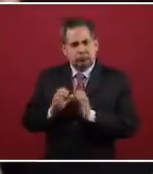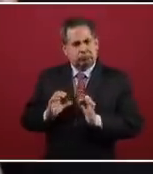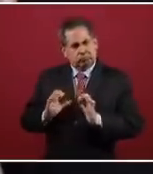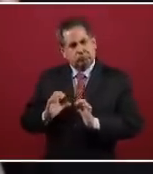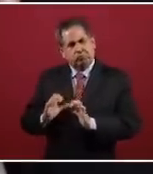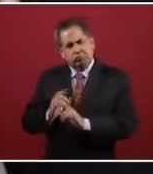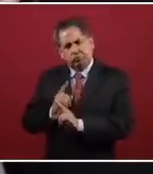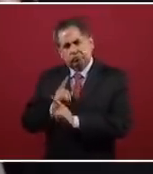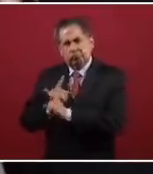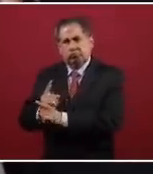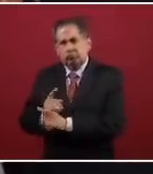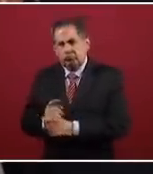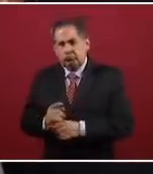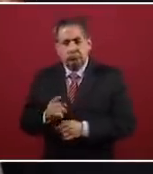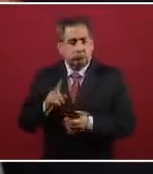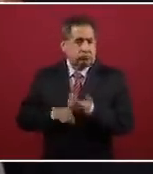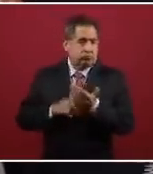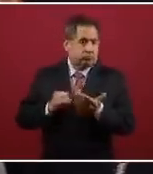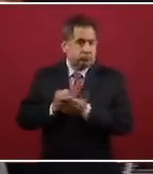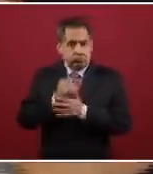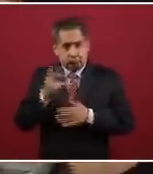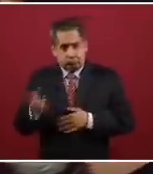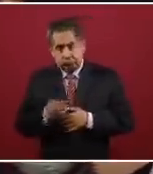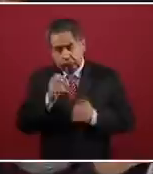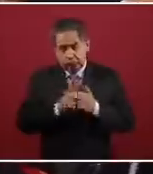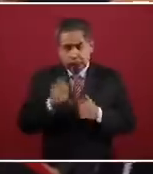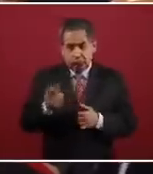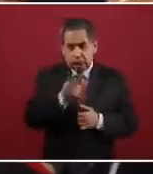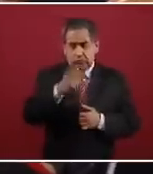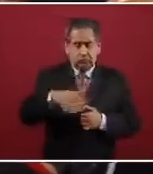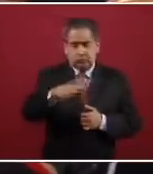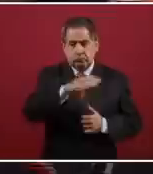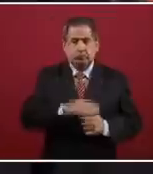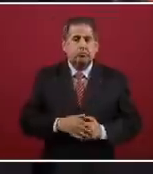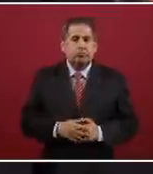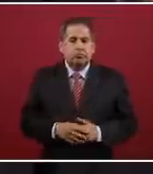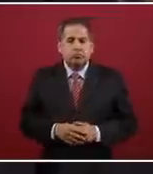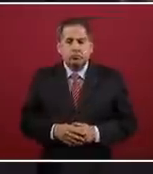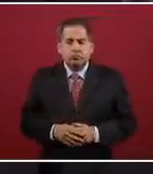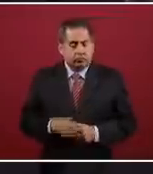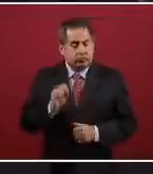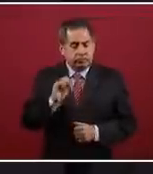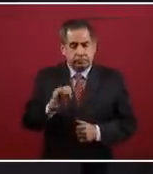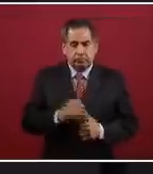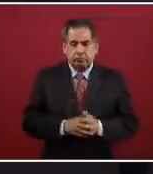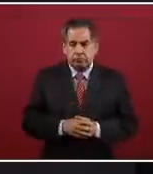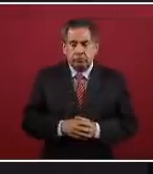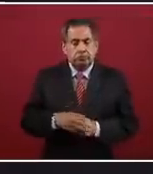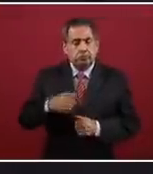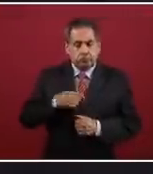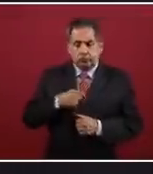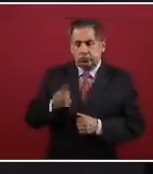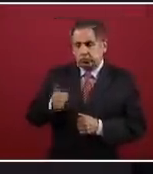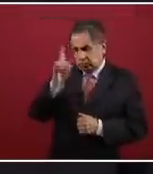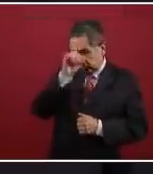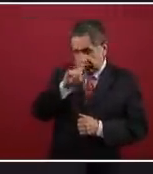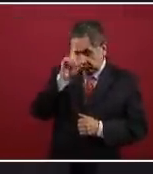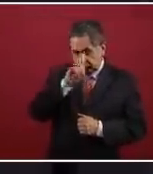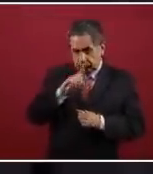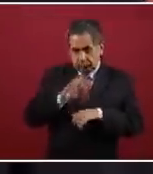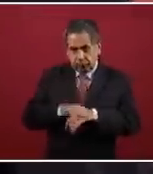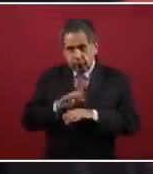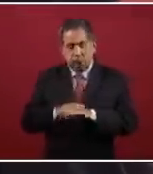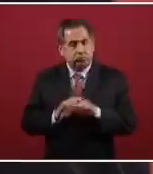la fuerza. ¿Esta decisión fue consultada con usted? Y preguntarle su opinión. Sí, y la recomendación es que